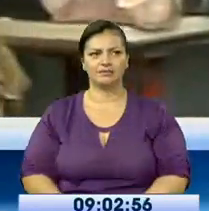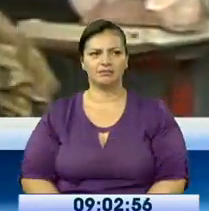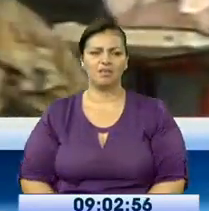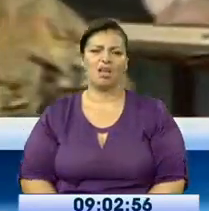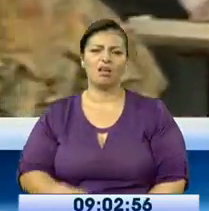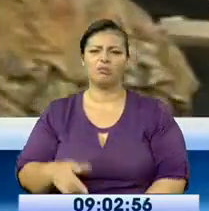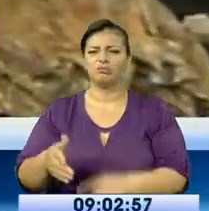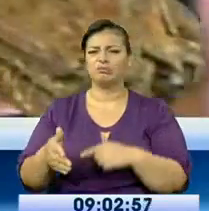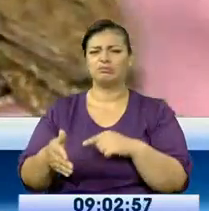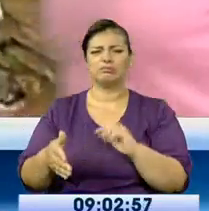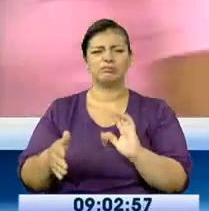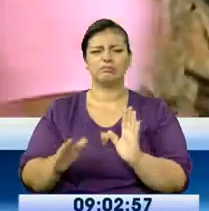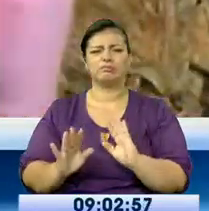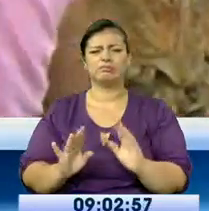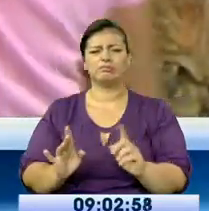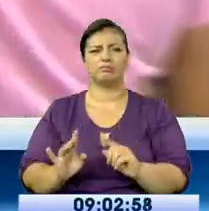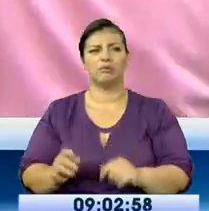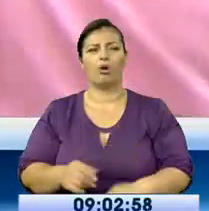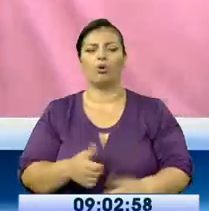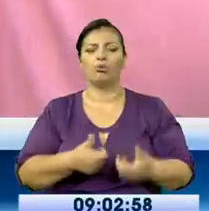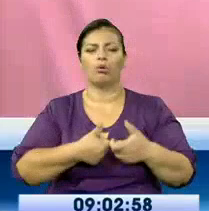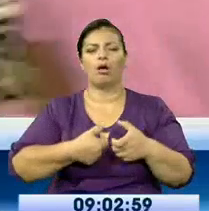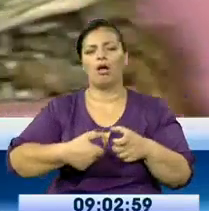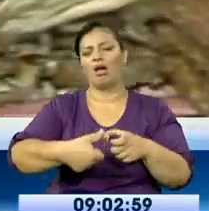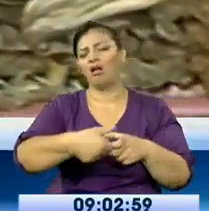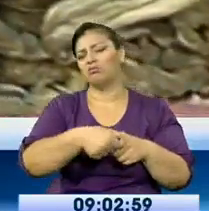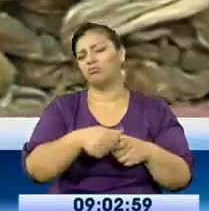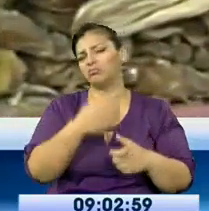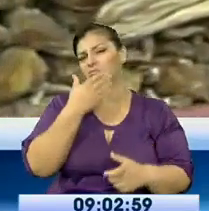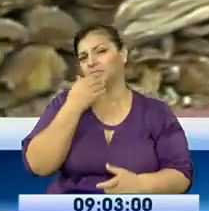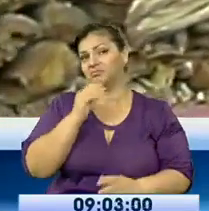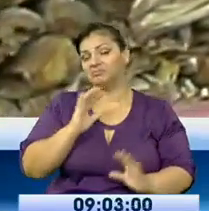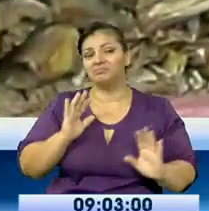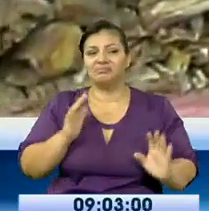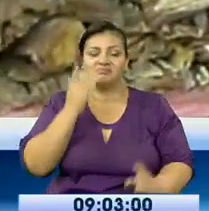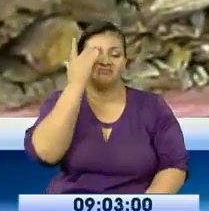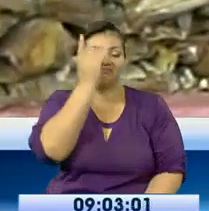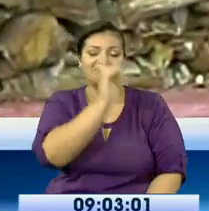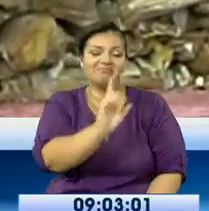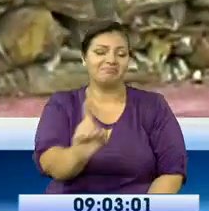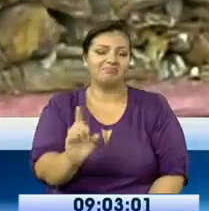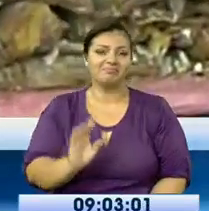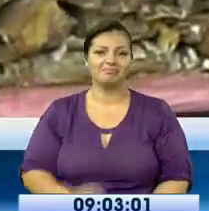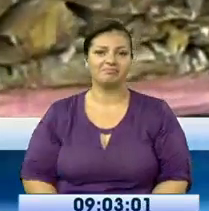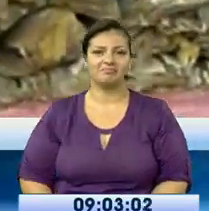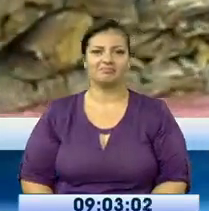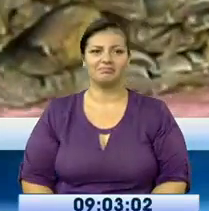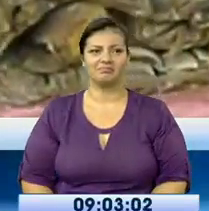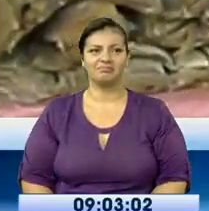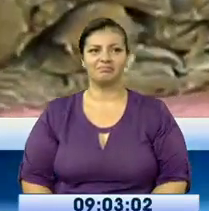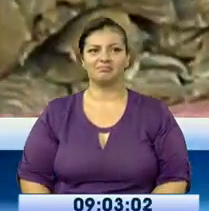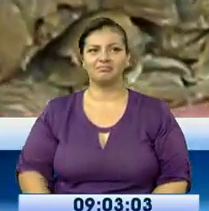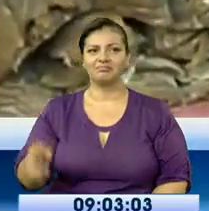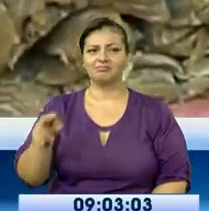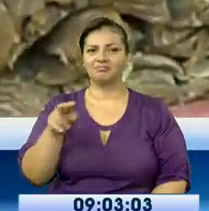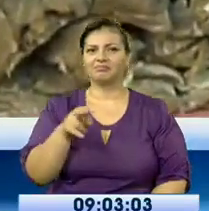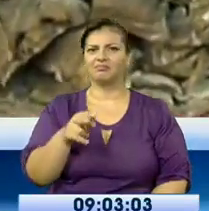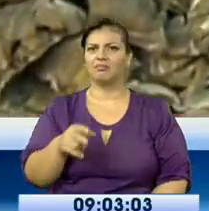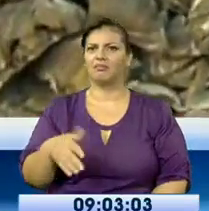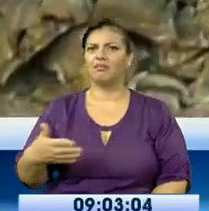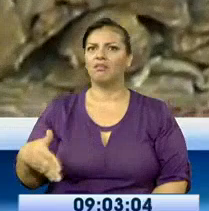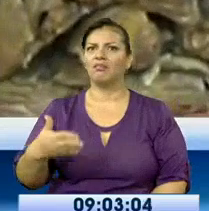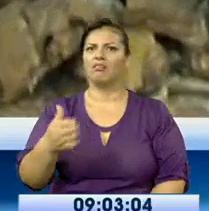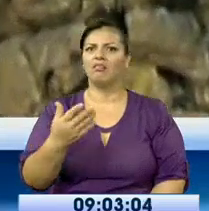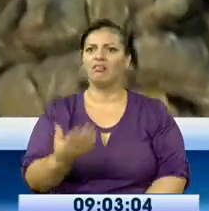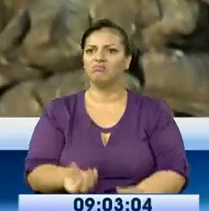sardina de lata atún Pero bueno lo tradicional siempre ha sido el pescado Salado y vemos que aquí en el mercado de la caraguay hay mucho